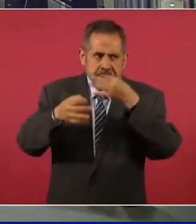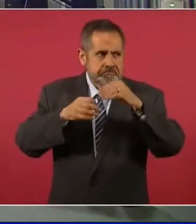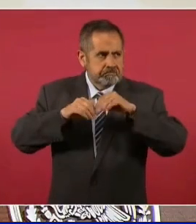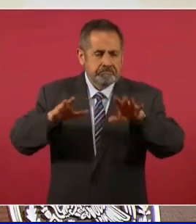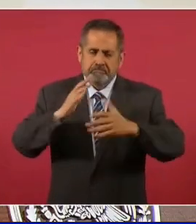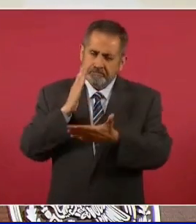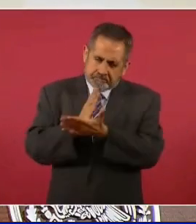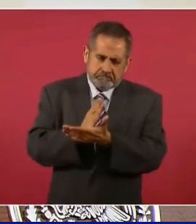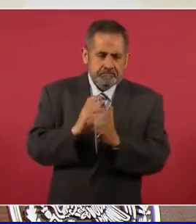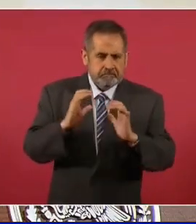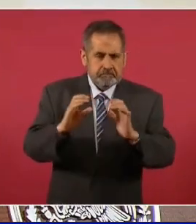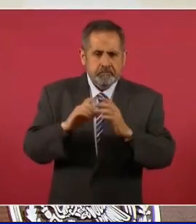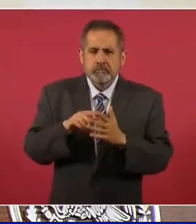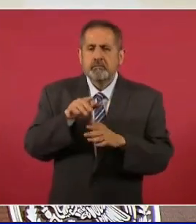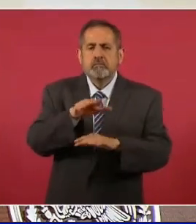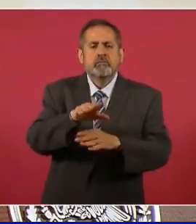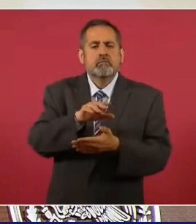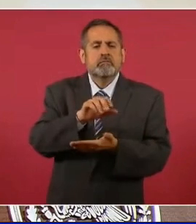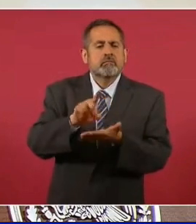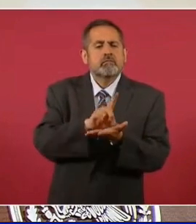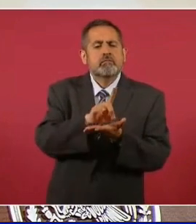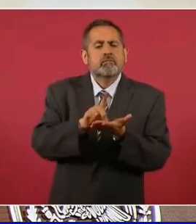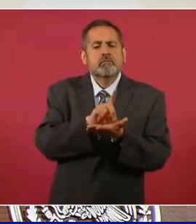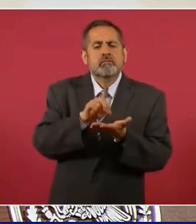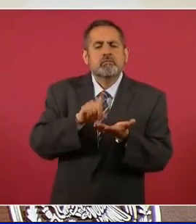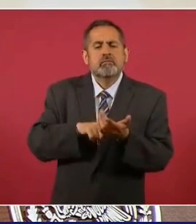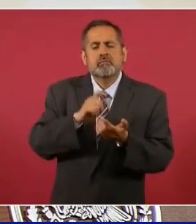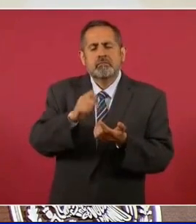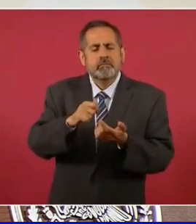son drogas de